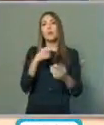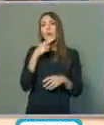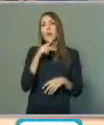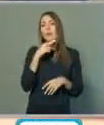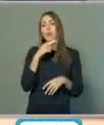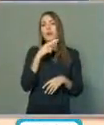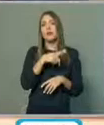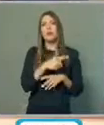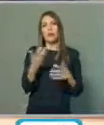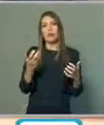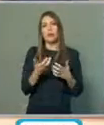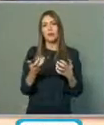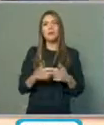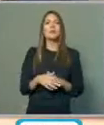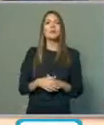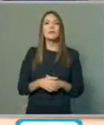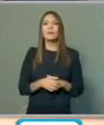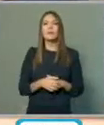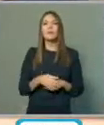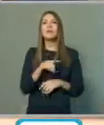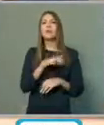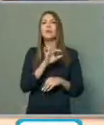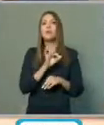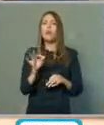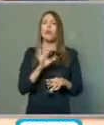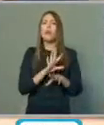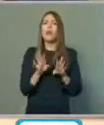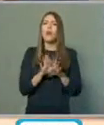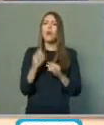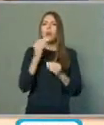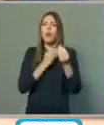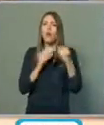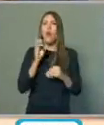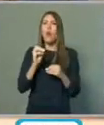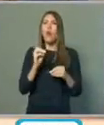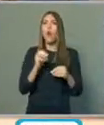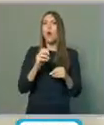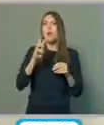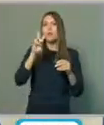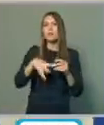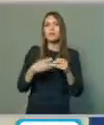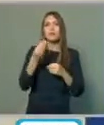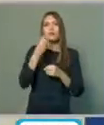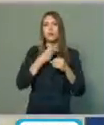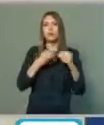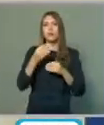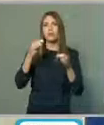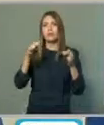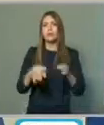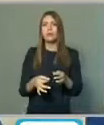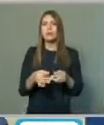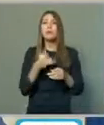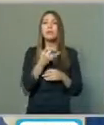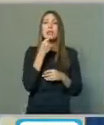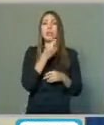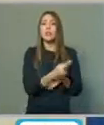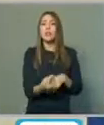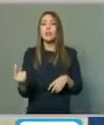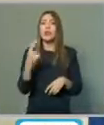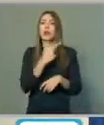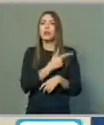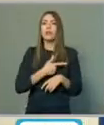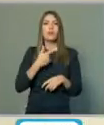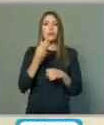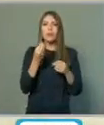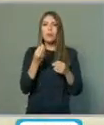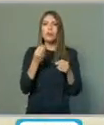Además es un platillo que puede ser como tal una guarnición o puede ser el platillo central, ¿no? Y además a todos los niños en casa también les encanta comer